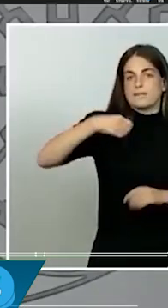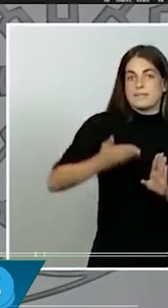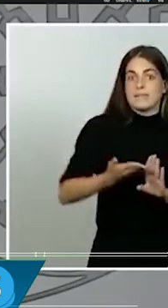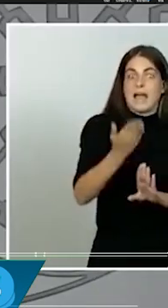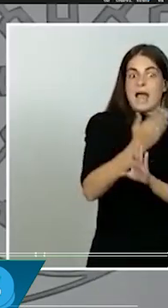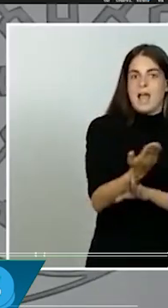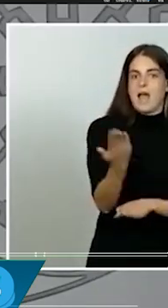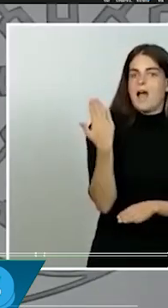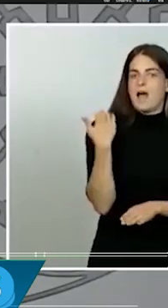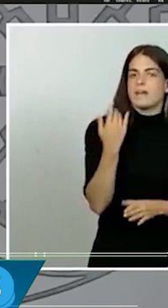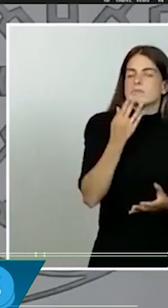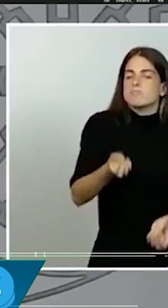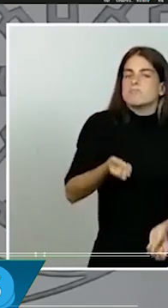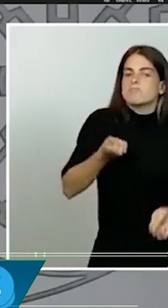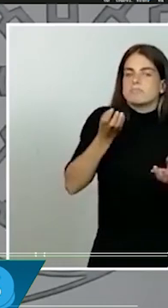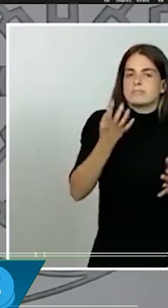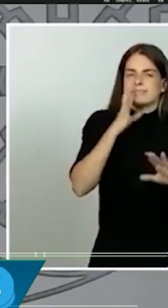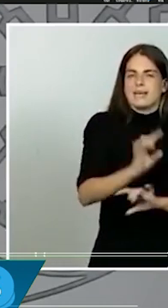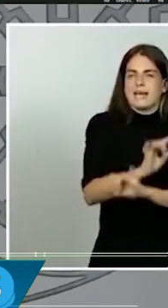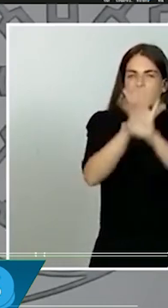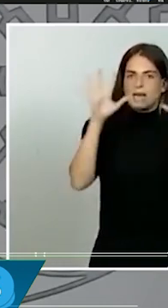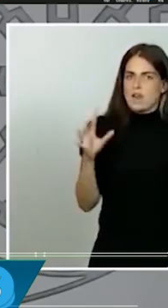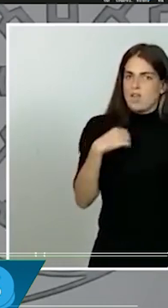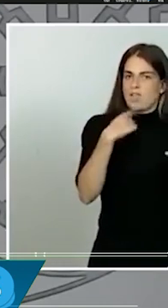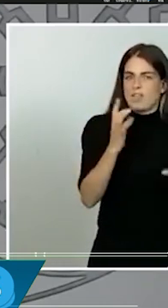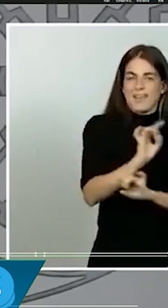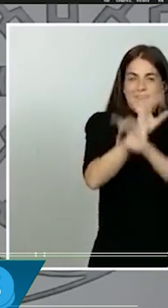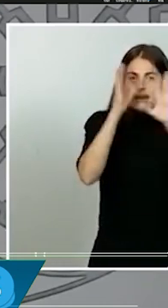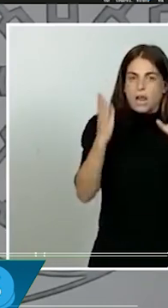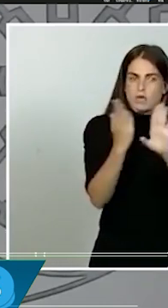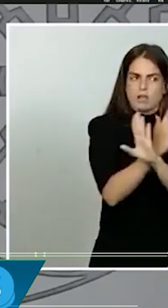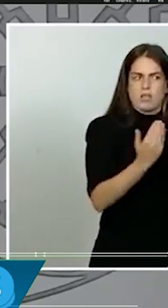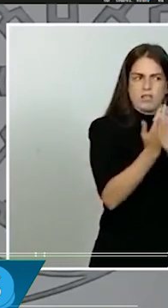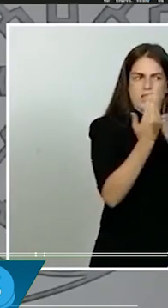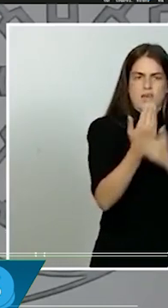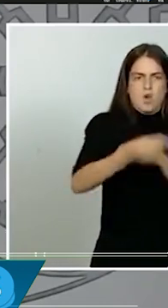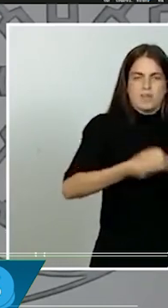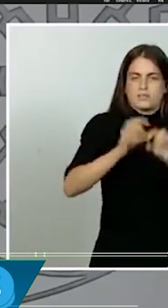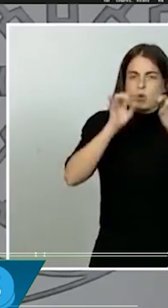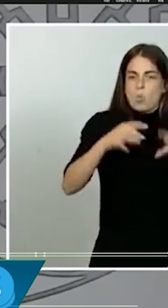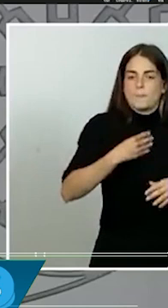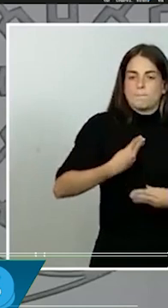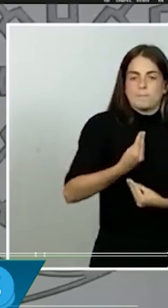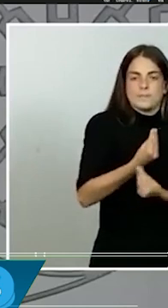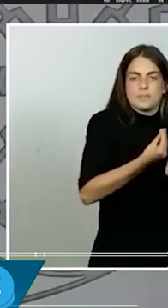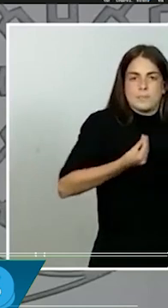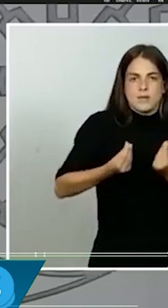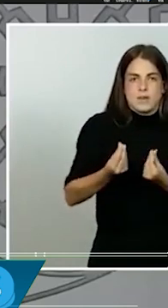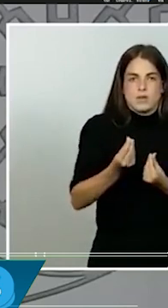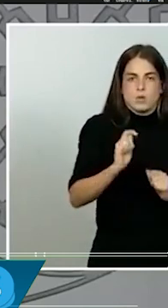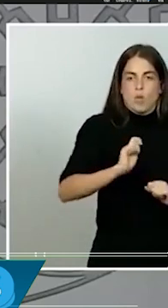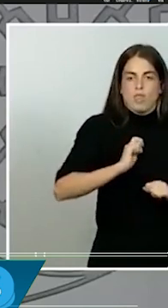luces insostenibles. El dato que estás compartiendo es un informe que hemos hecho en el Instituto de Estudios